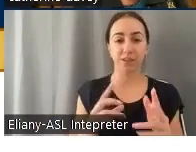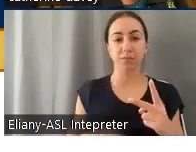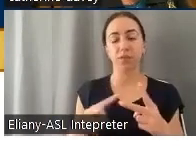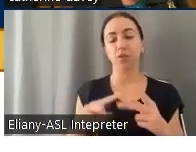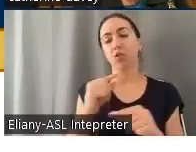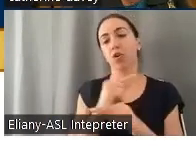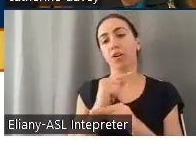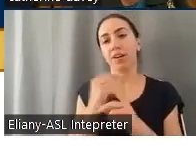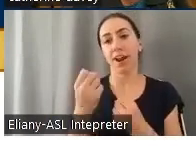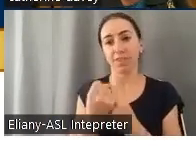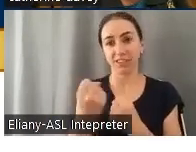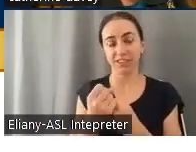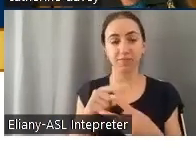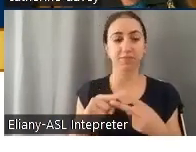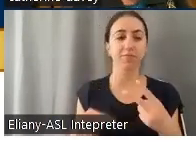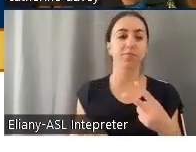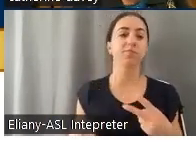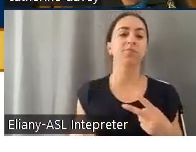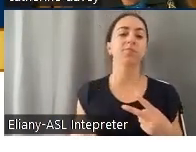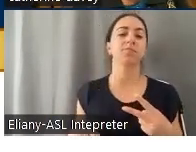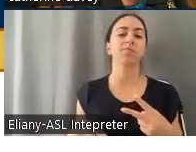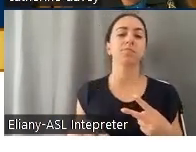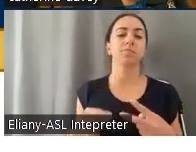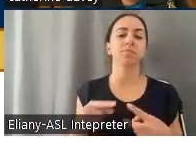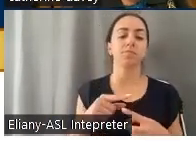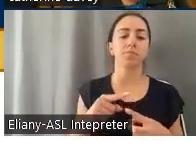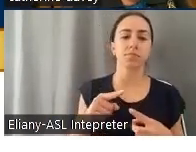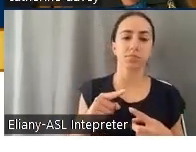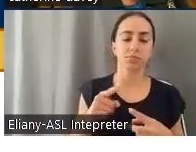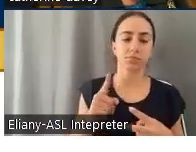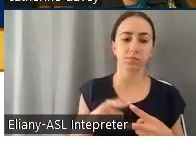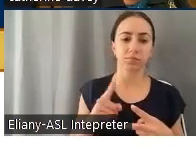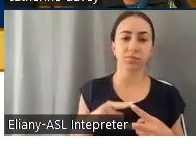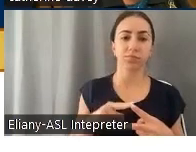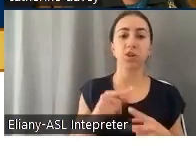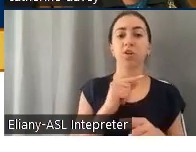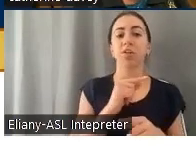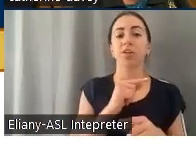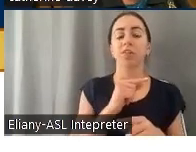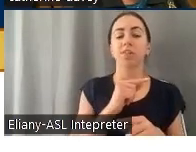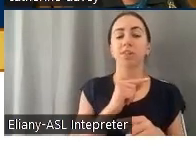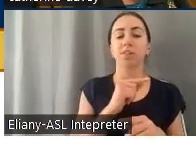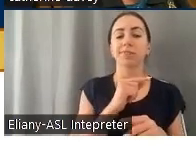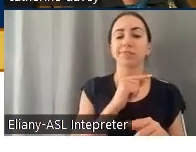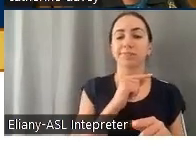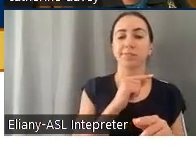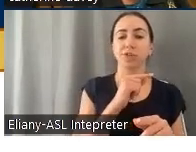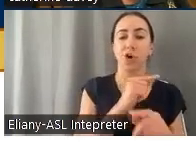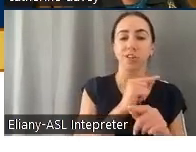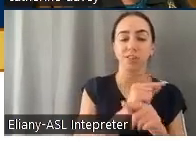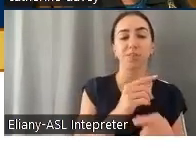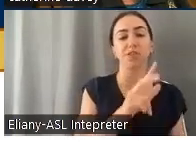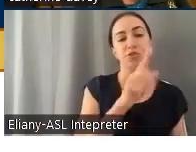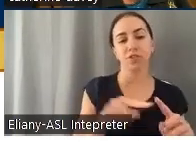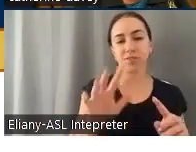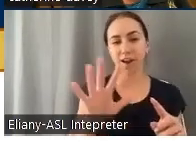la tutoría y la abogacía tutelar. En una tutoría nos lleva hasta de 3 a 5 meses para establecer,